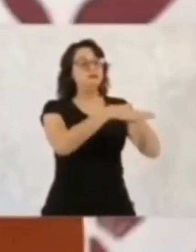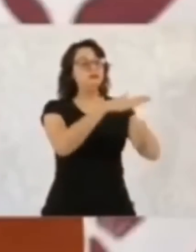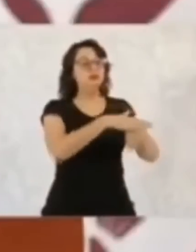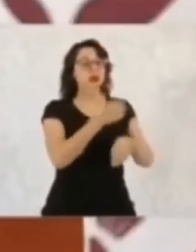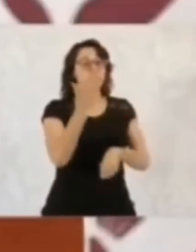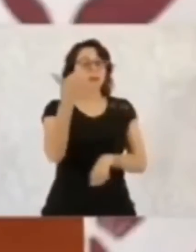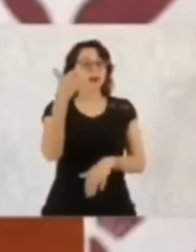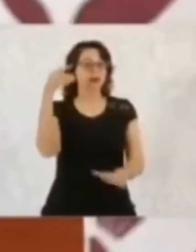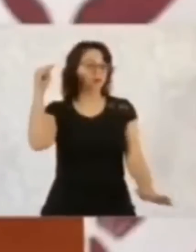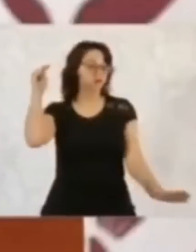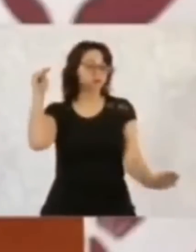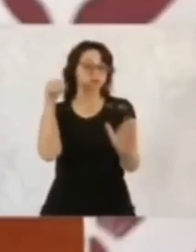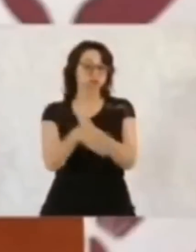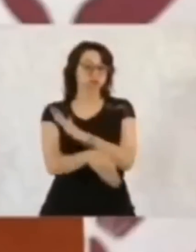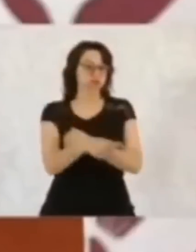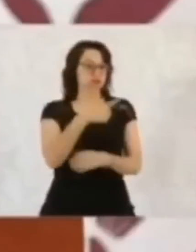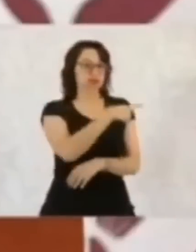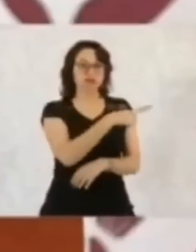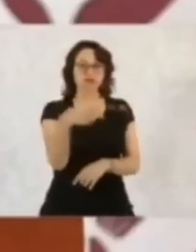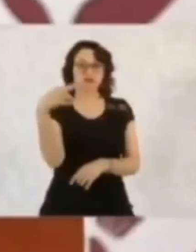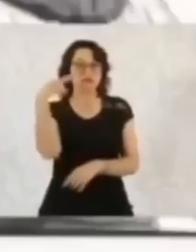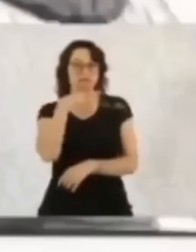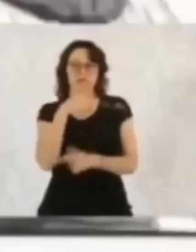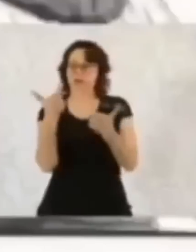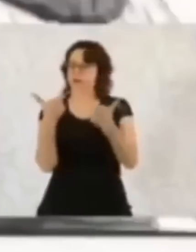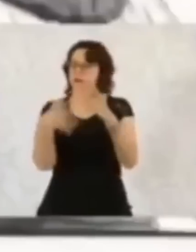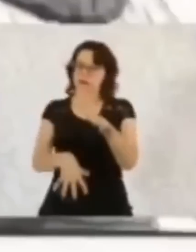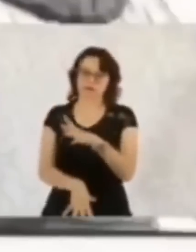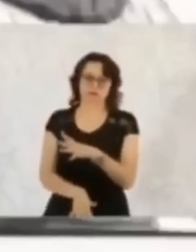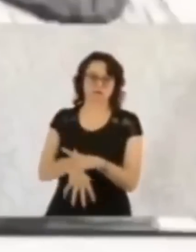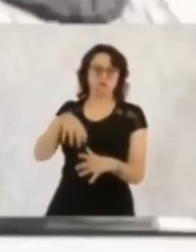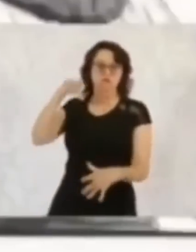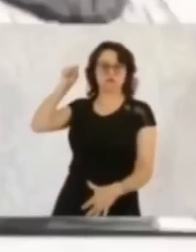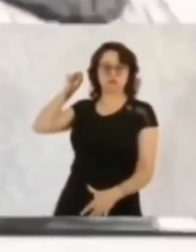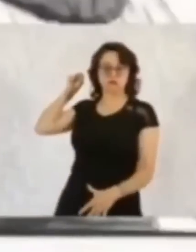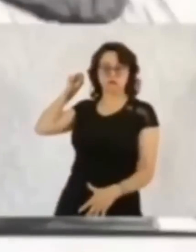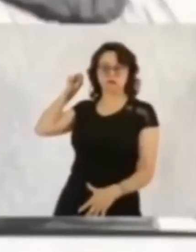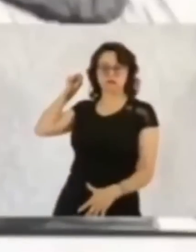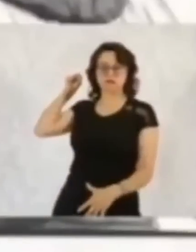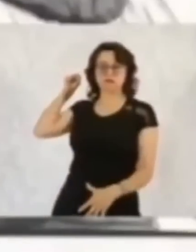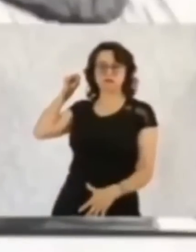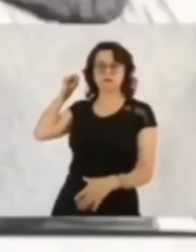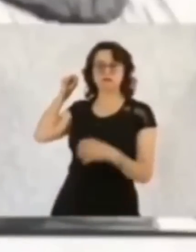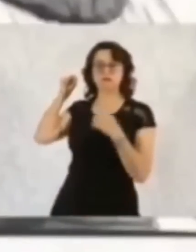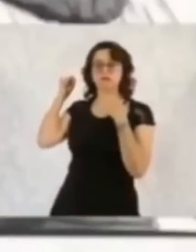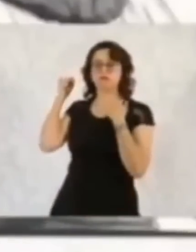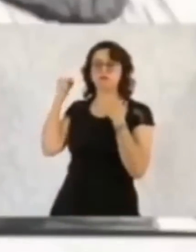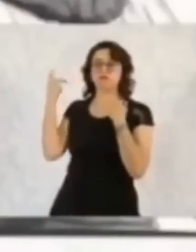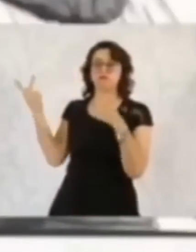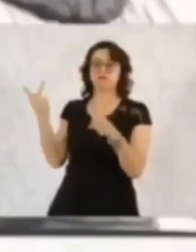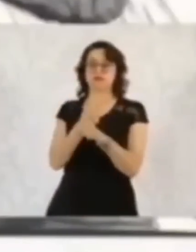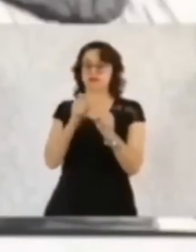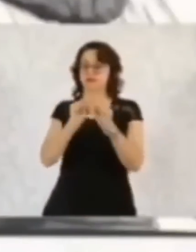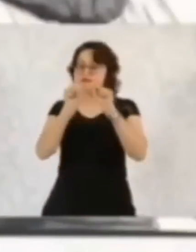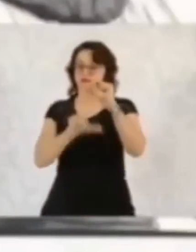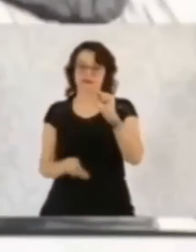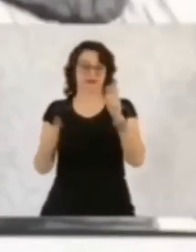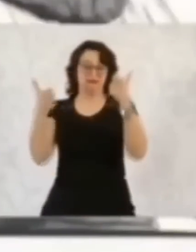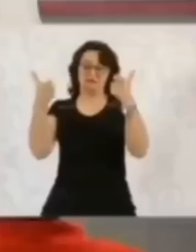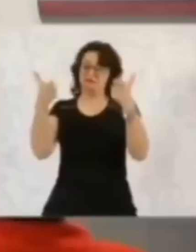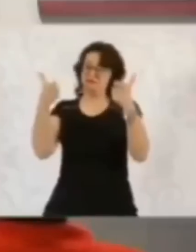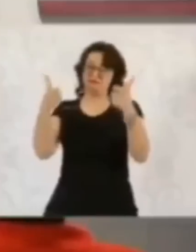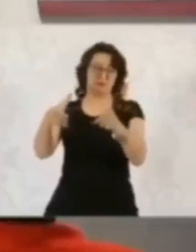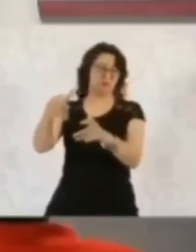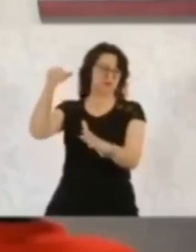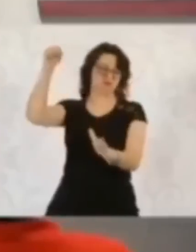Producto de esto sacan una cantidad de dinero enorme y provoca una crisis aún mayor